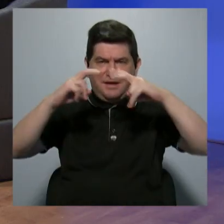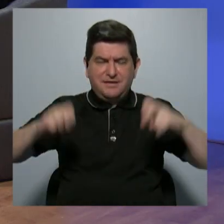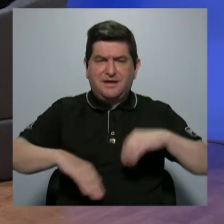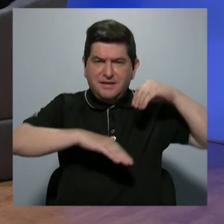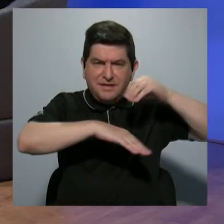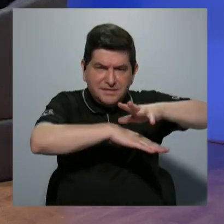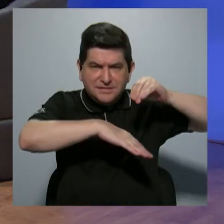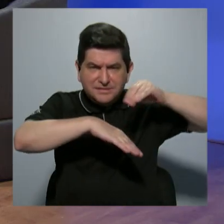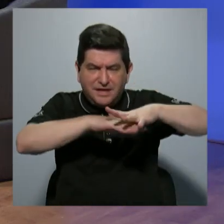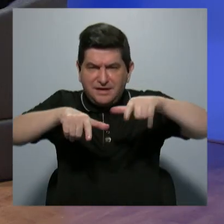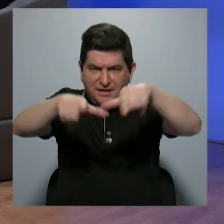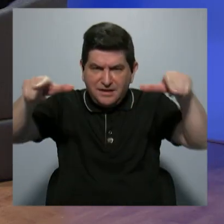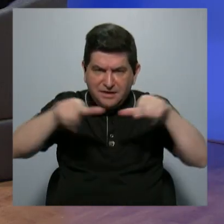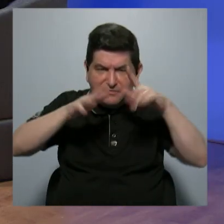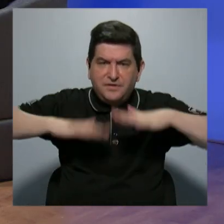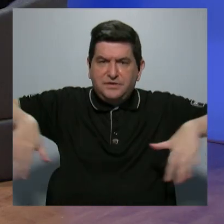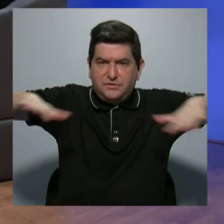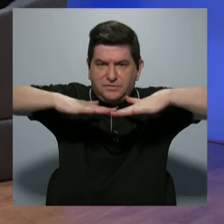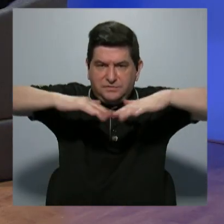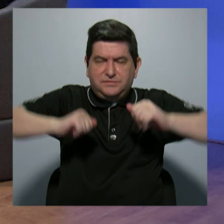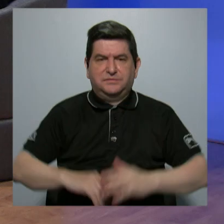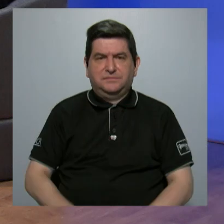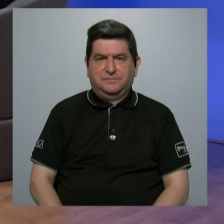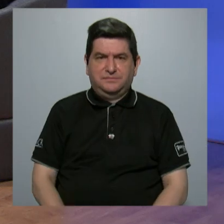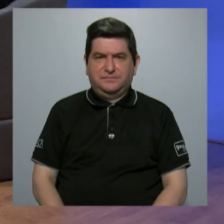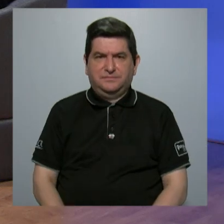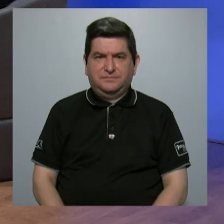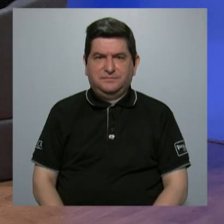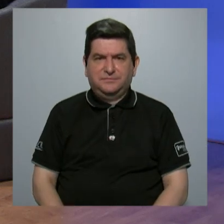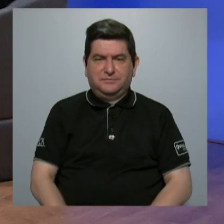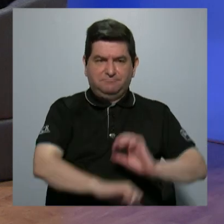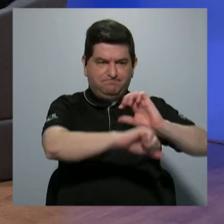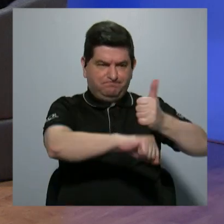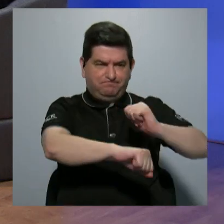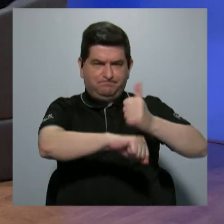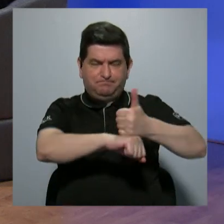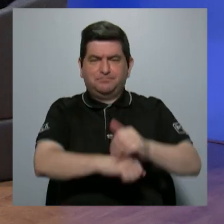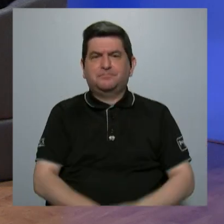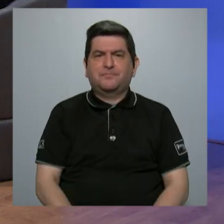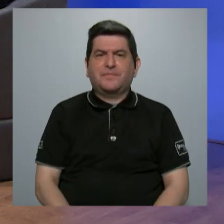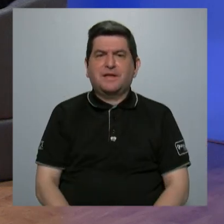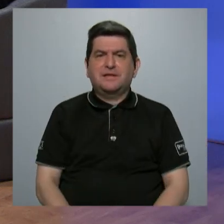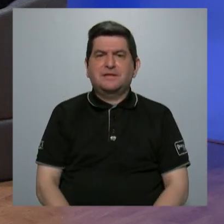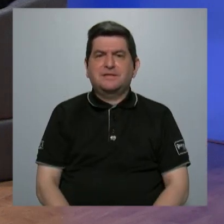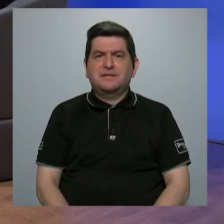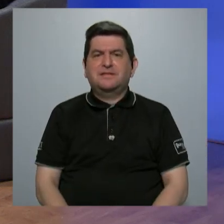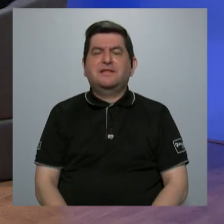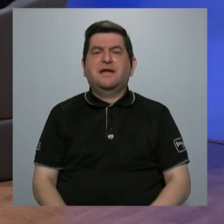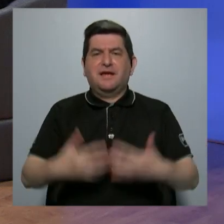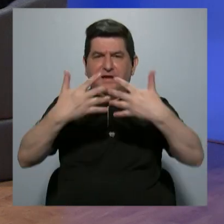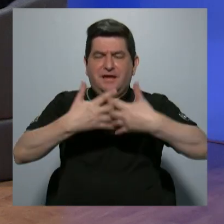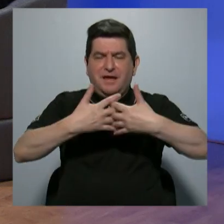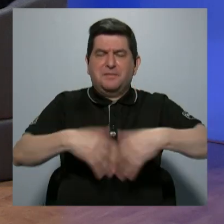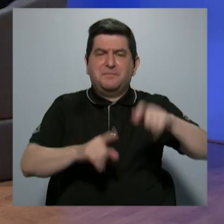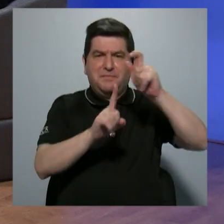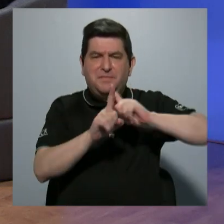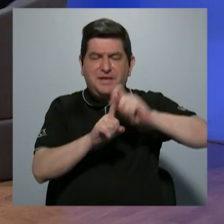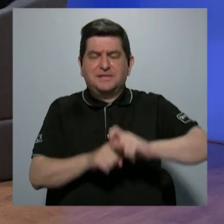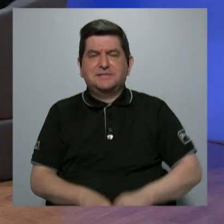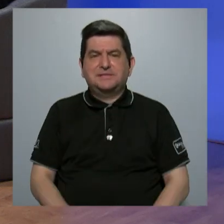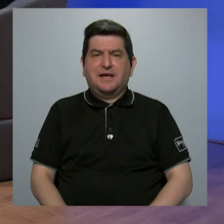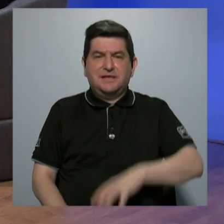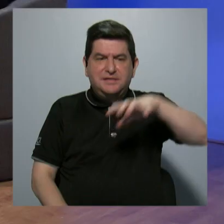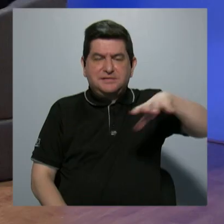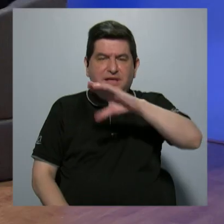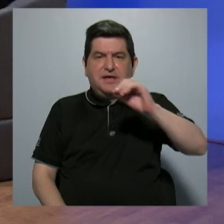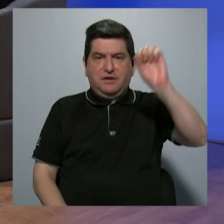efectos territoriales y espaciales de la instauración del enclave bananero, tanto en el Caribe como en el sur. Y por